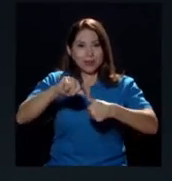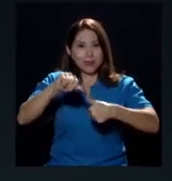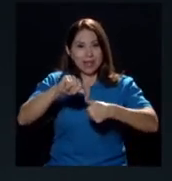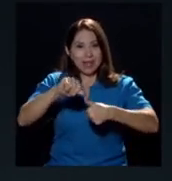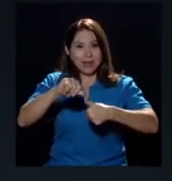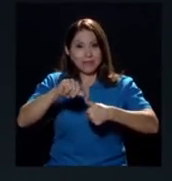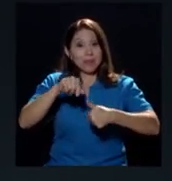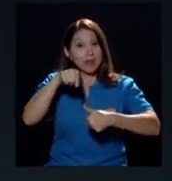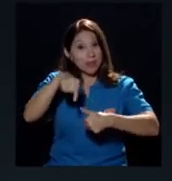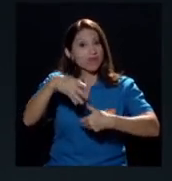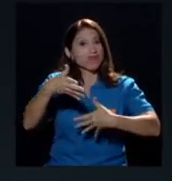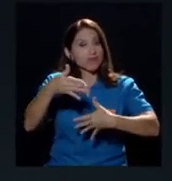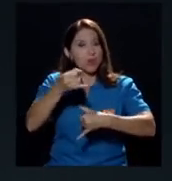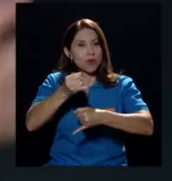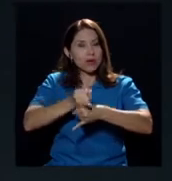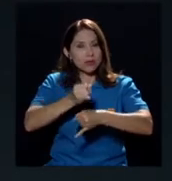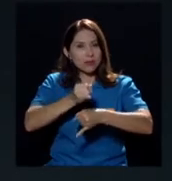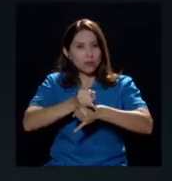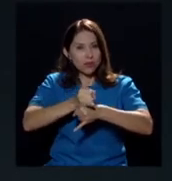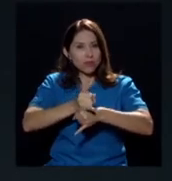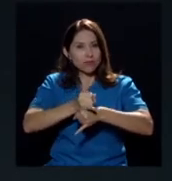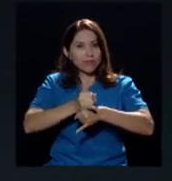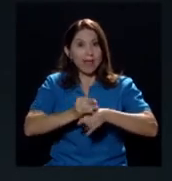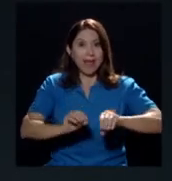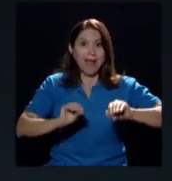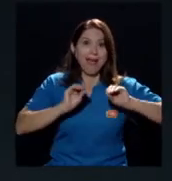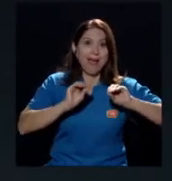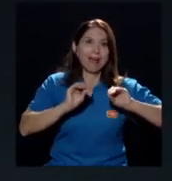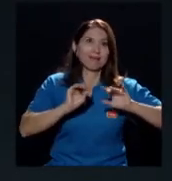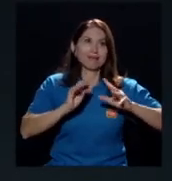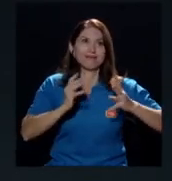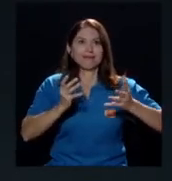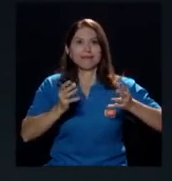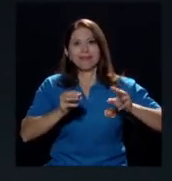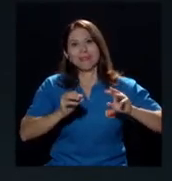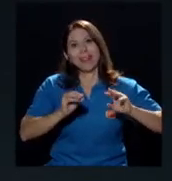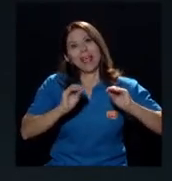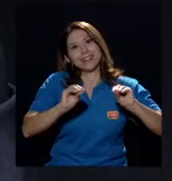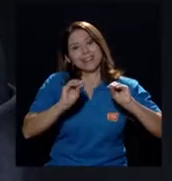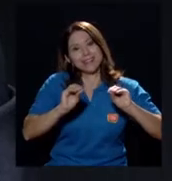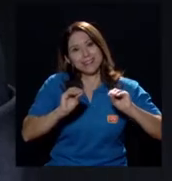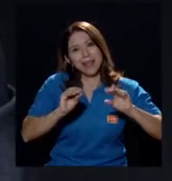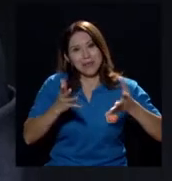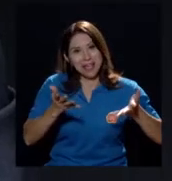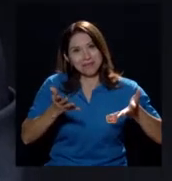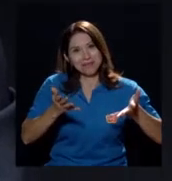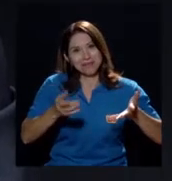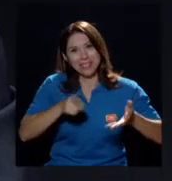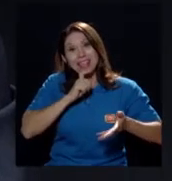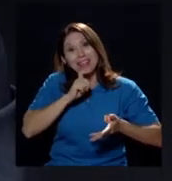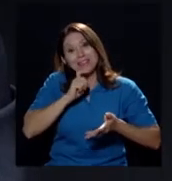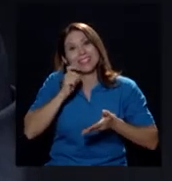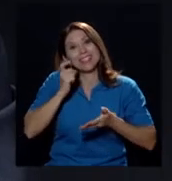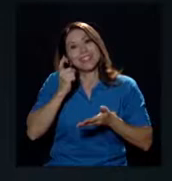una institución académica está difícil que la carne de centroamérica no fuera